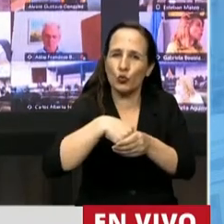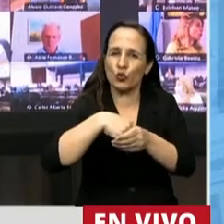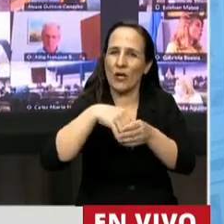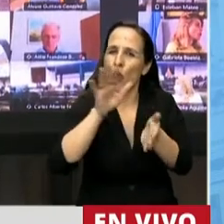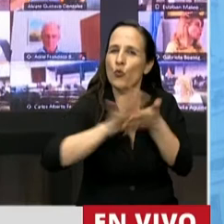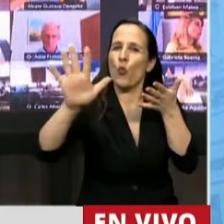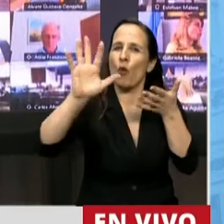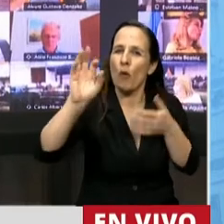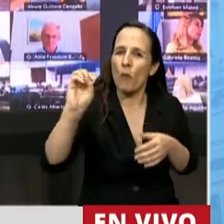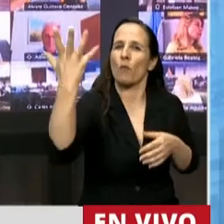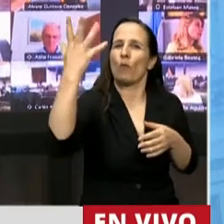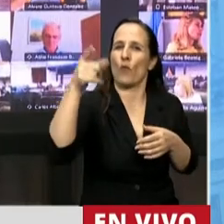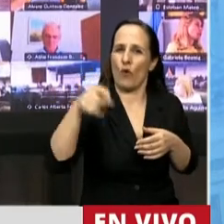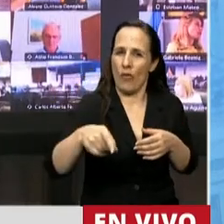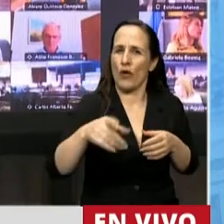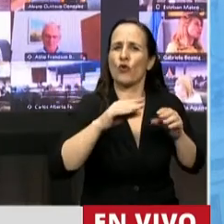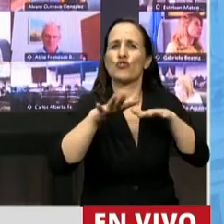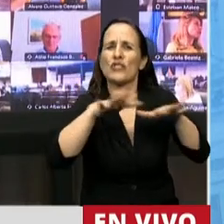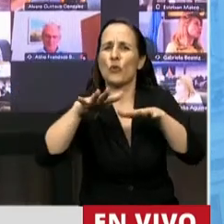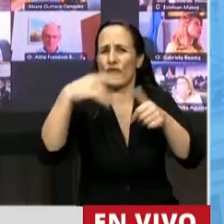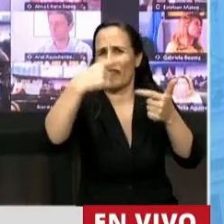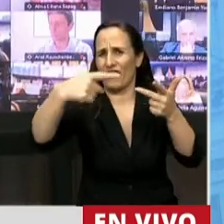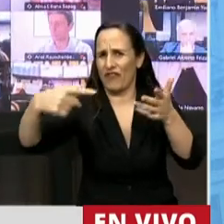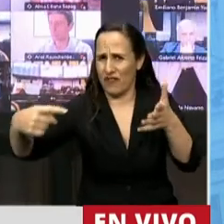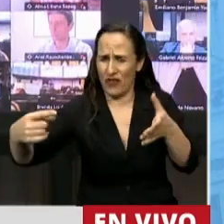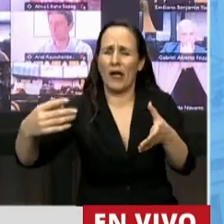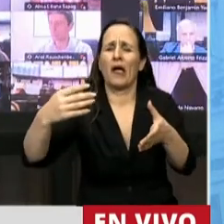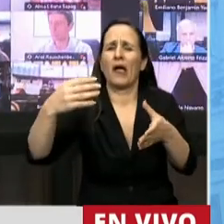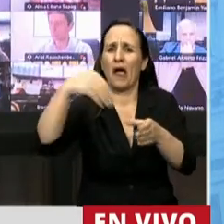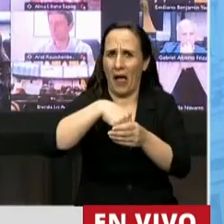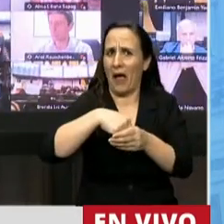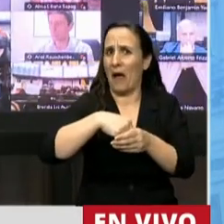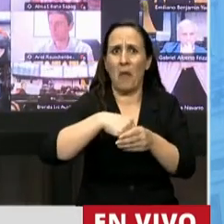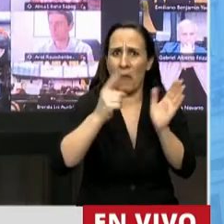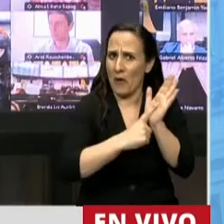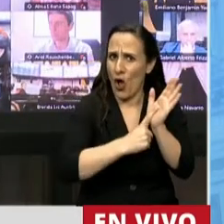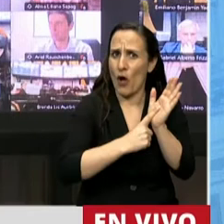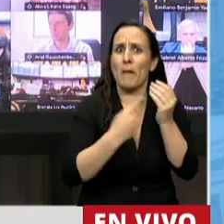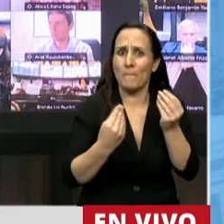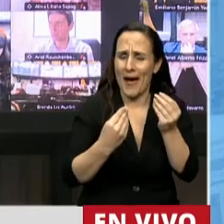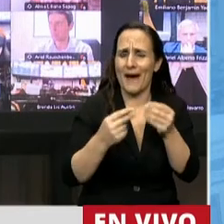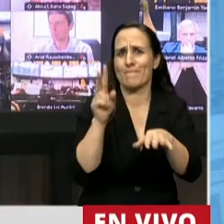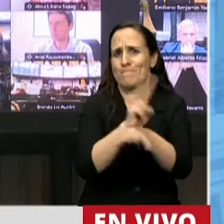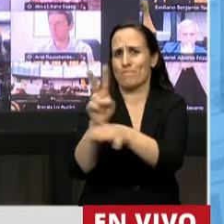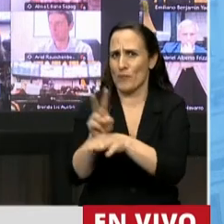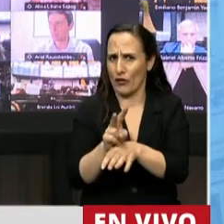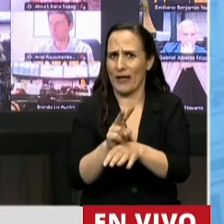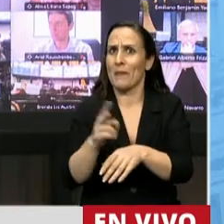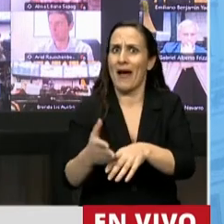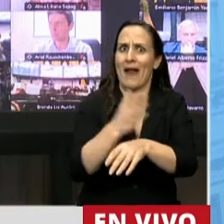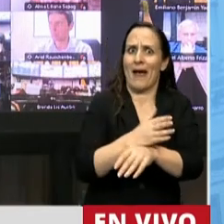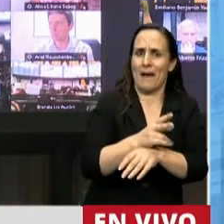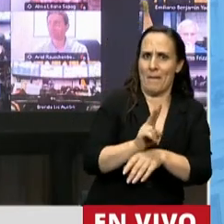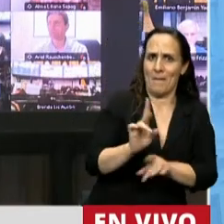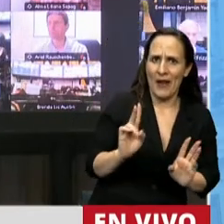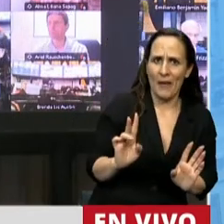que comprende a los distintos casos con normas que se dirigen a dar esa protección y prevención, que también se